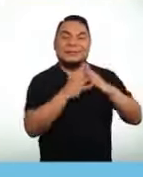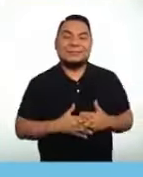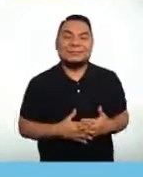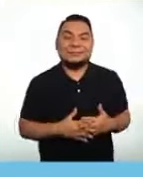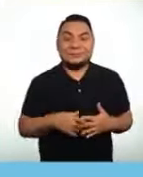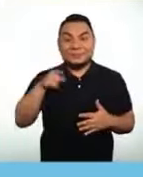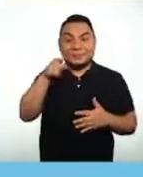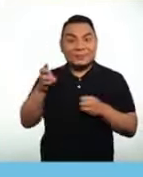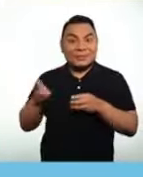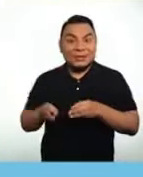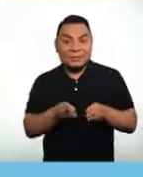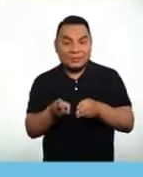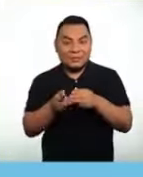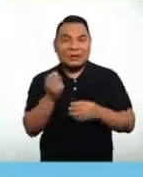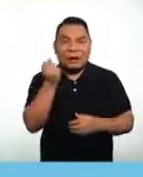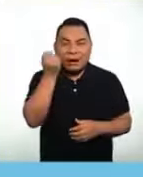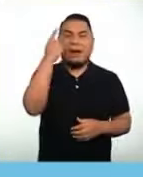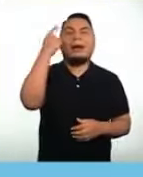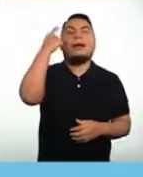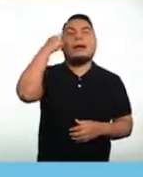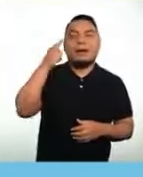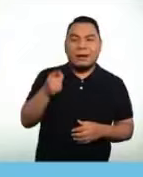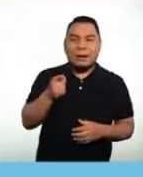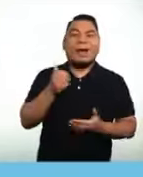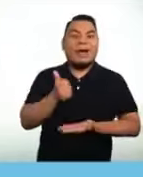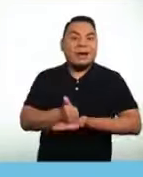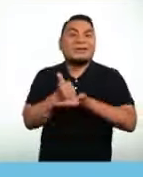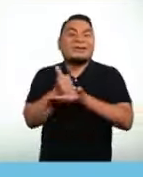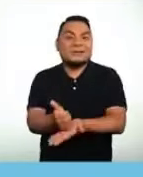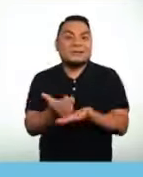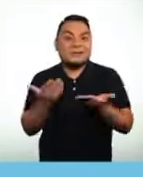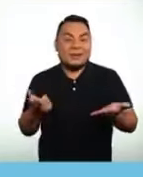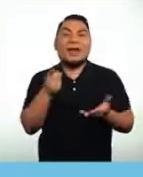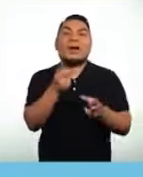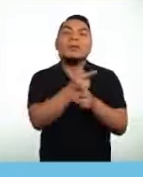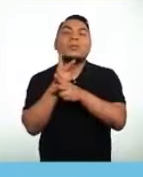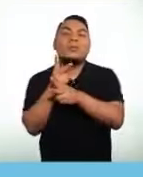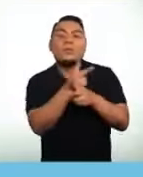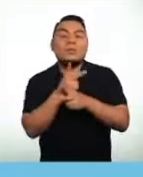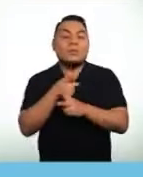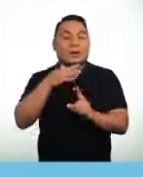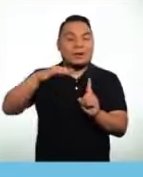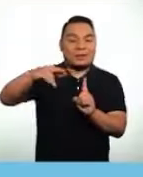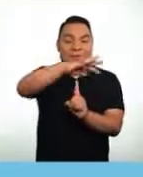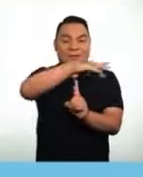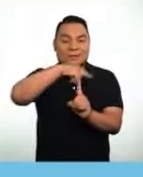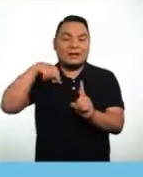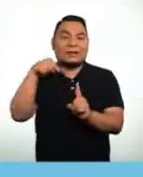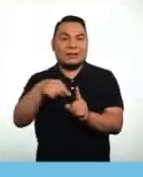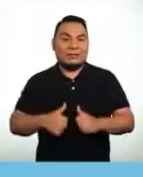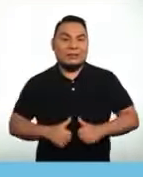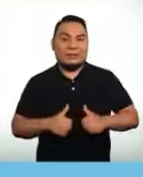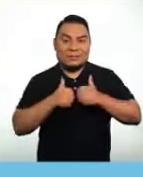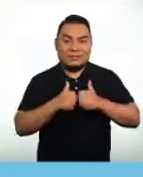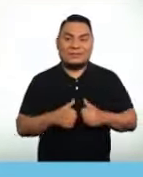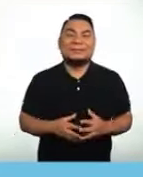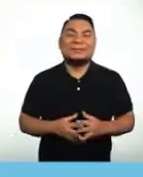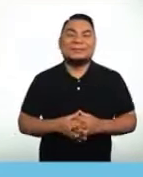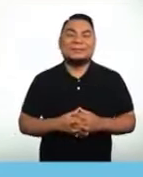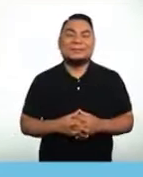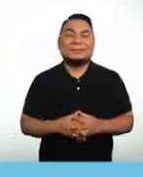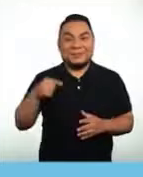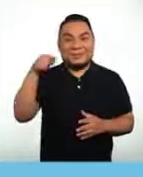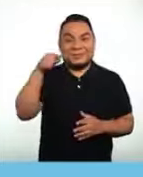tienen en casa y de ese modo comprender que están ayudando con el cuidado del ambiente en el que